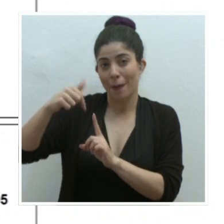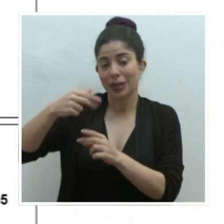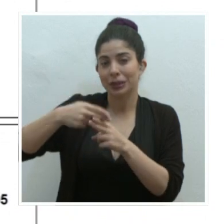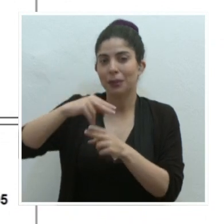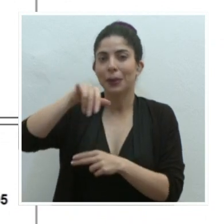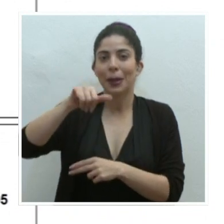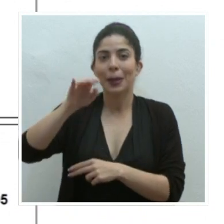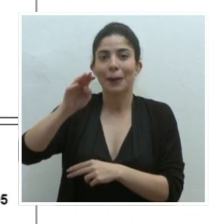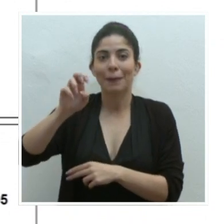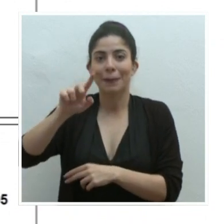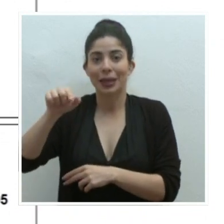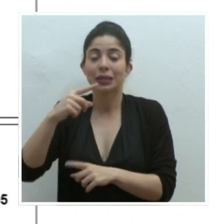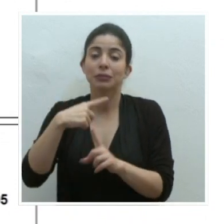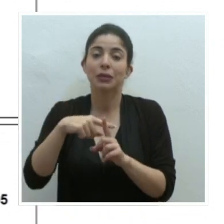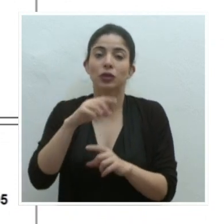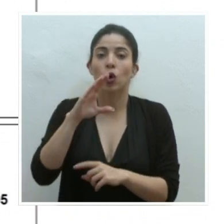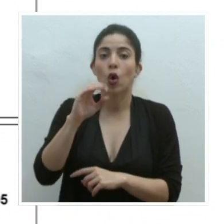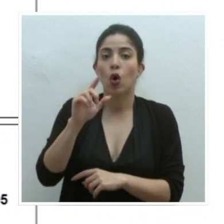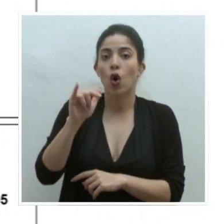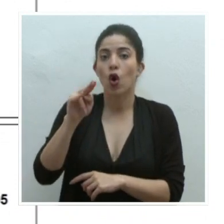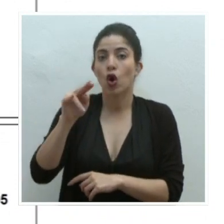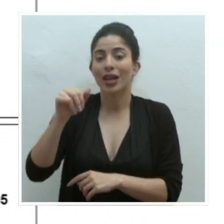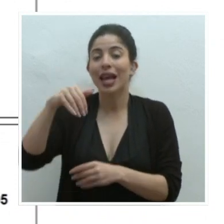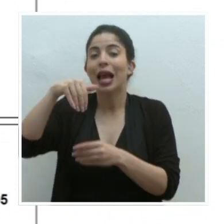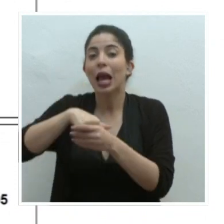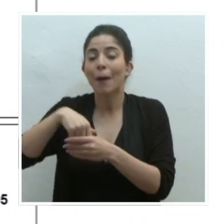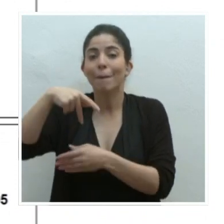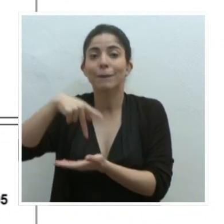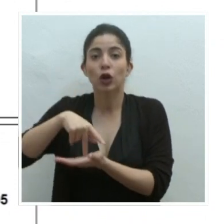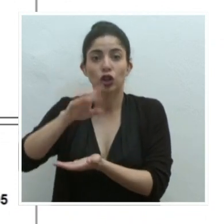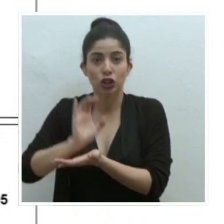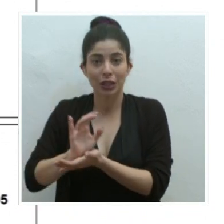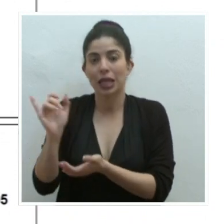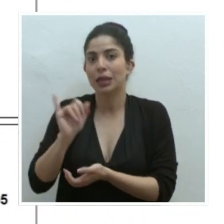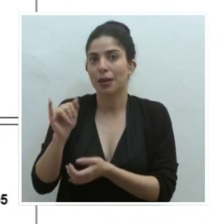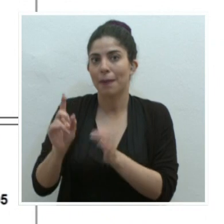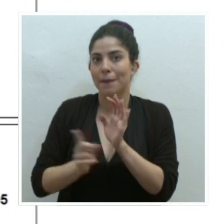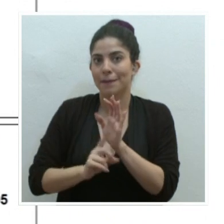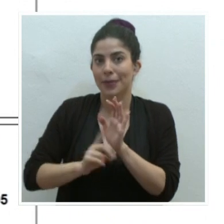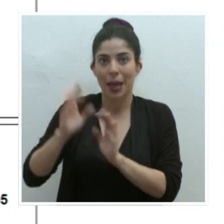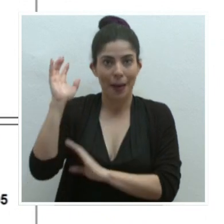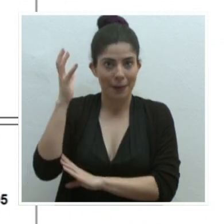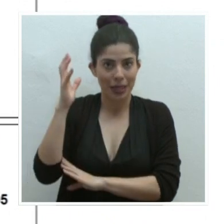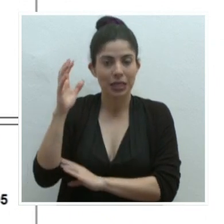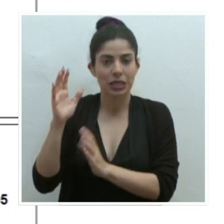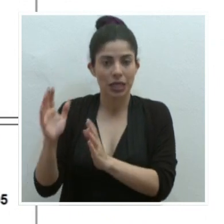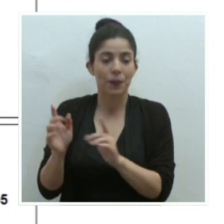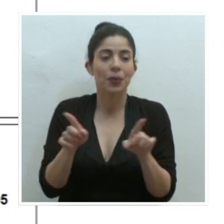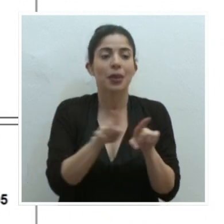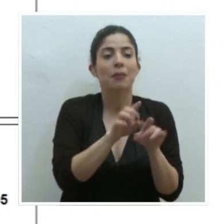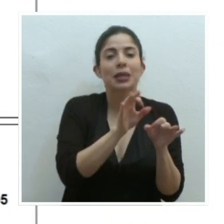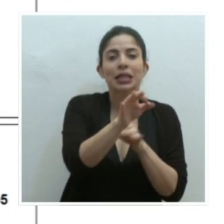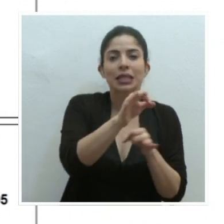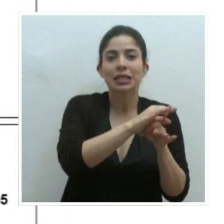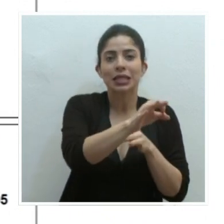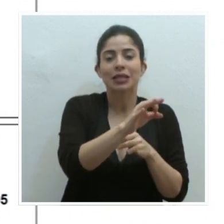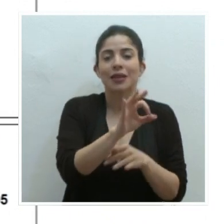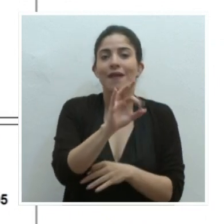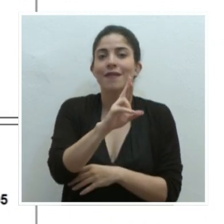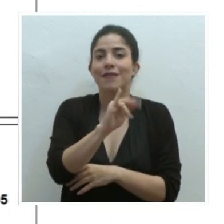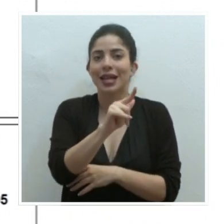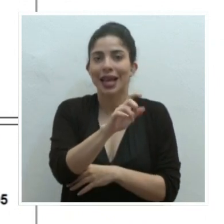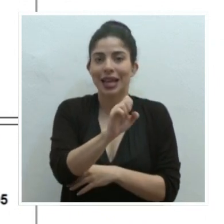Jiménez y la colonia del cantón de Pocosí, también en condición de alerta amarilla. Asimismo, los distritos de